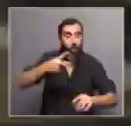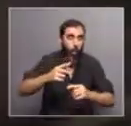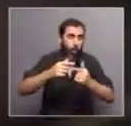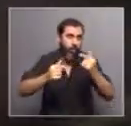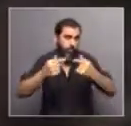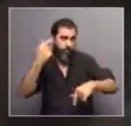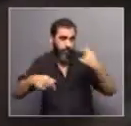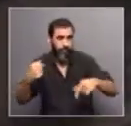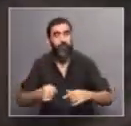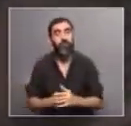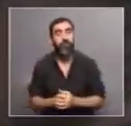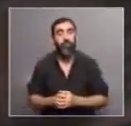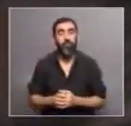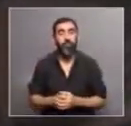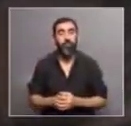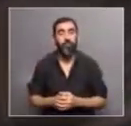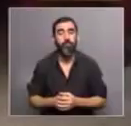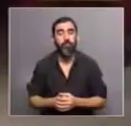combustión, etcétera.